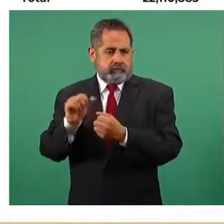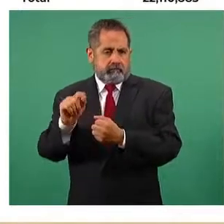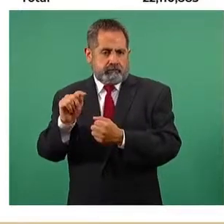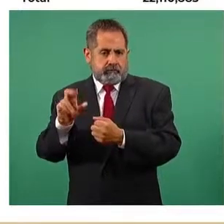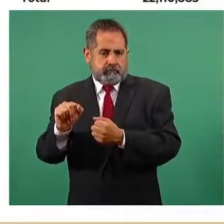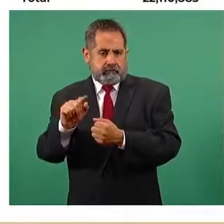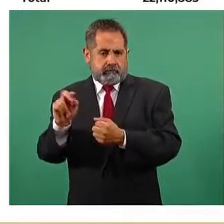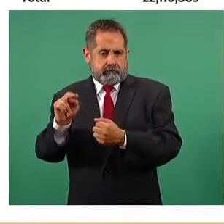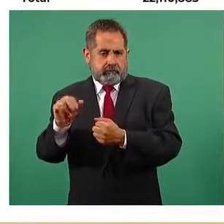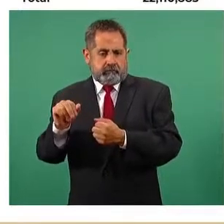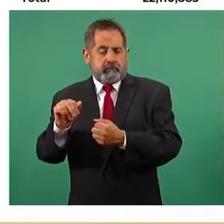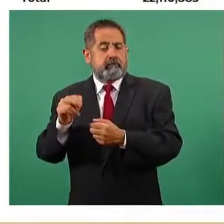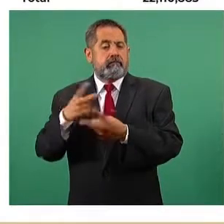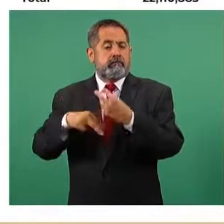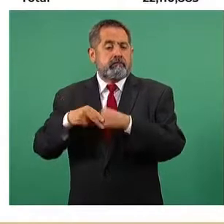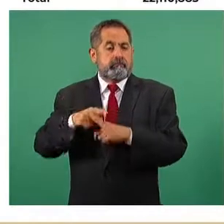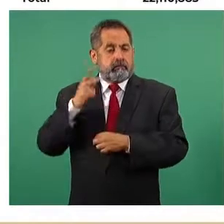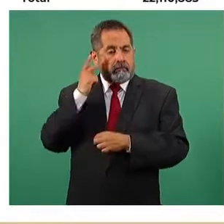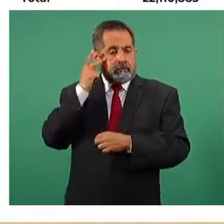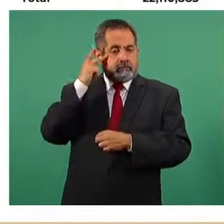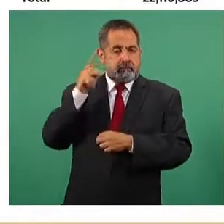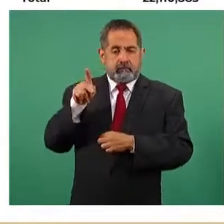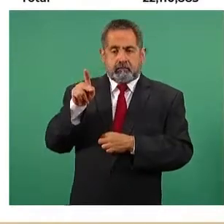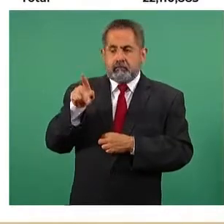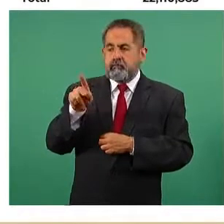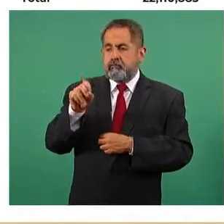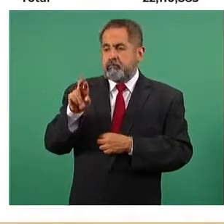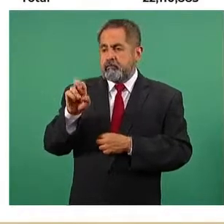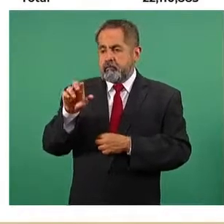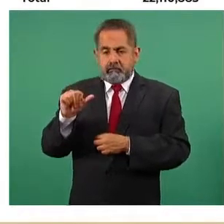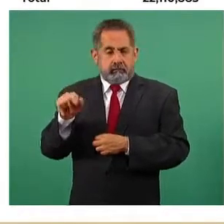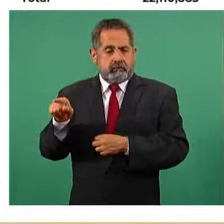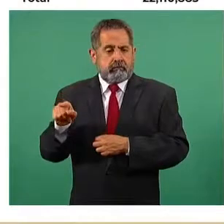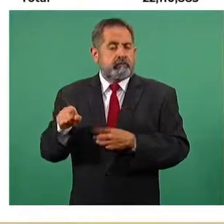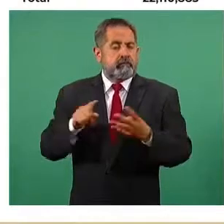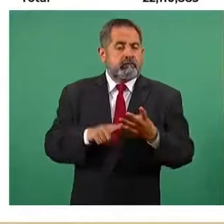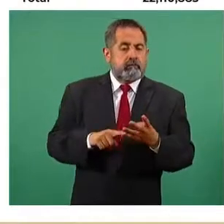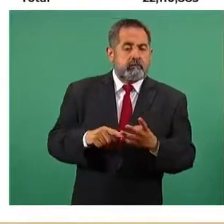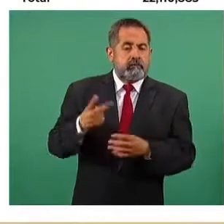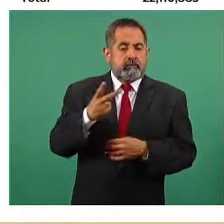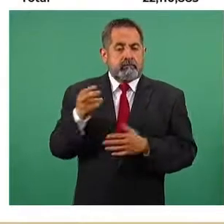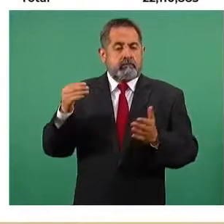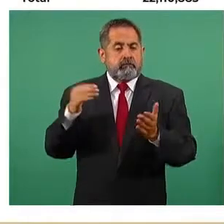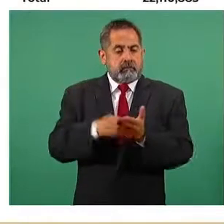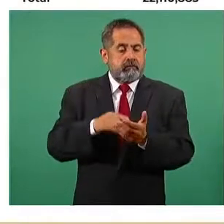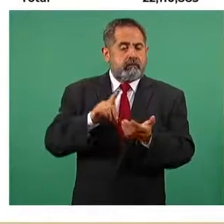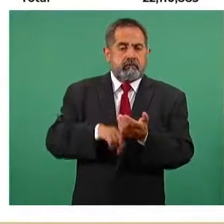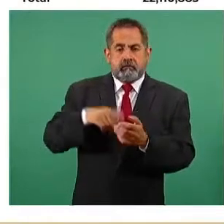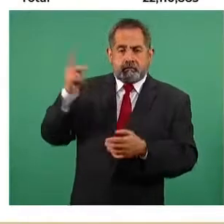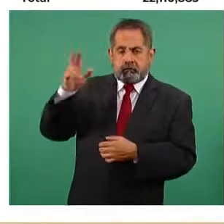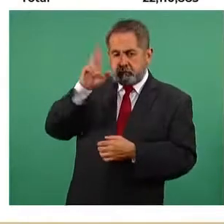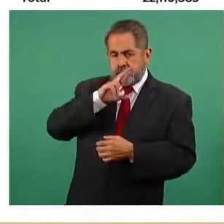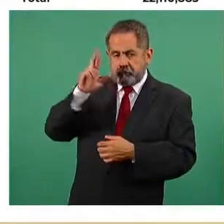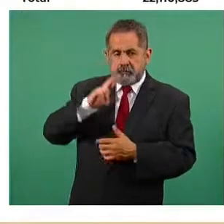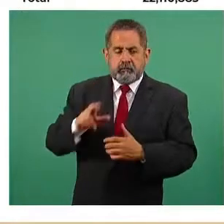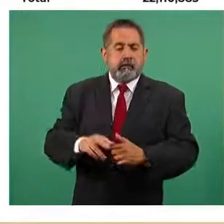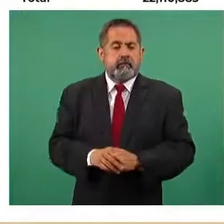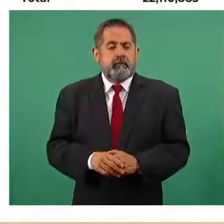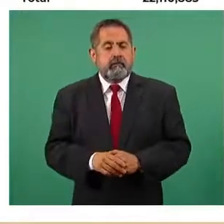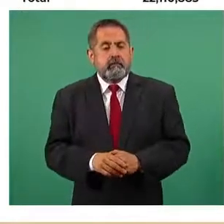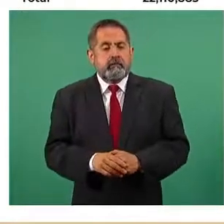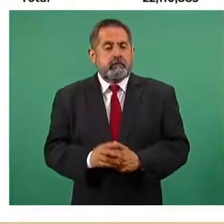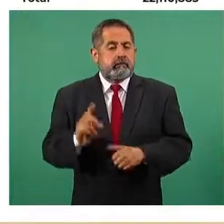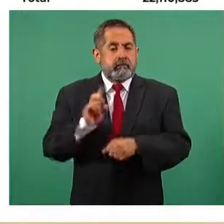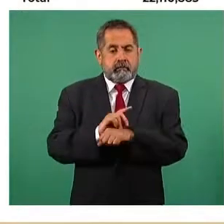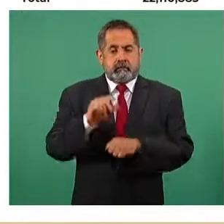AstraZeneca procedentes de Corea, y 200.000 vacunas de Sputnik V. Para el 22